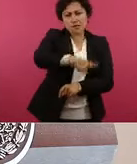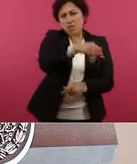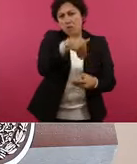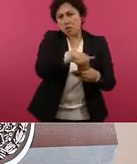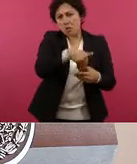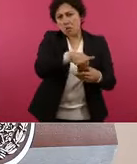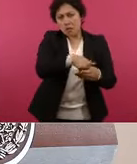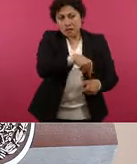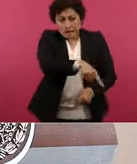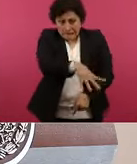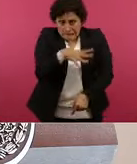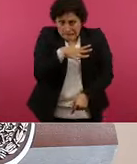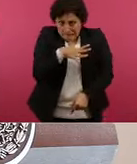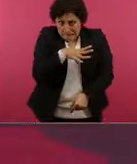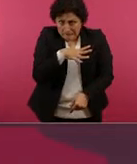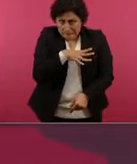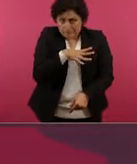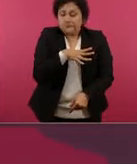20,000 millones de pesos, aparte